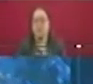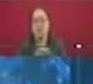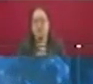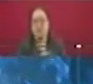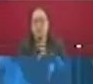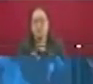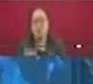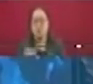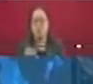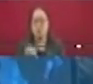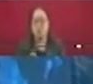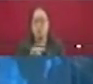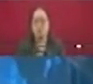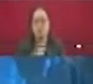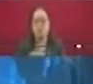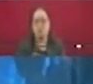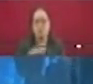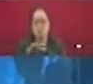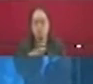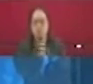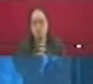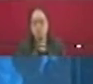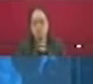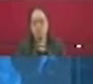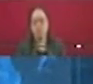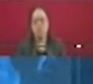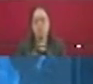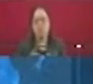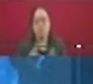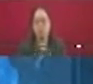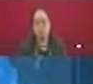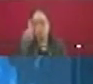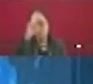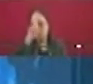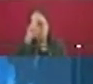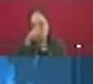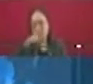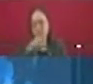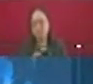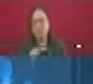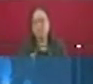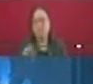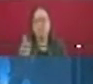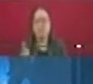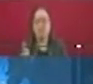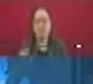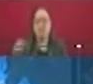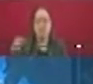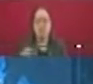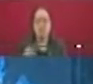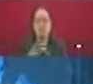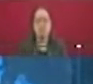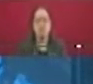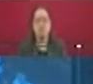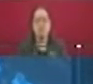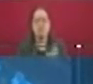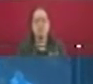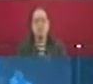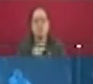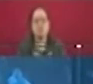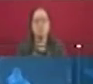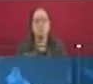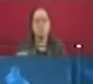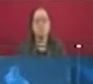vez también, pues soy de Tijuana, yo prácticamente toda mi vida viviendo ahí. Y yo quiero refrendar